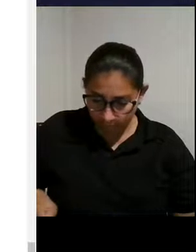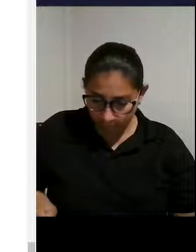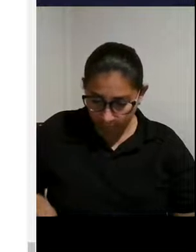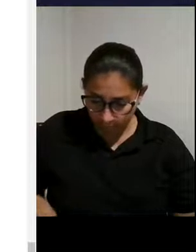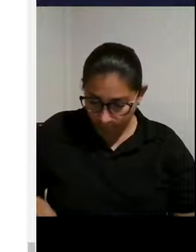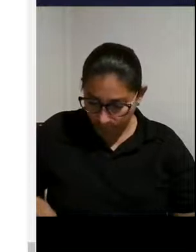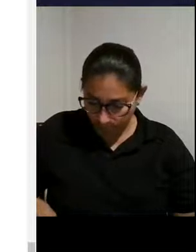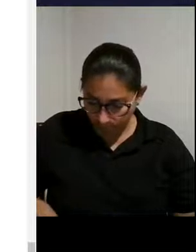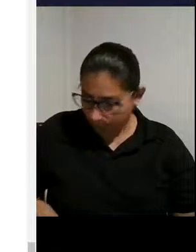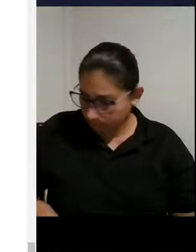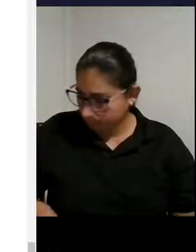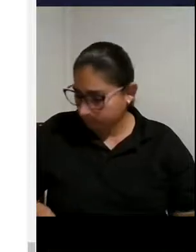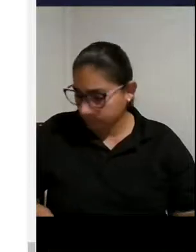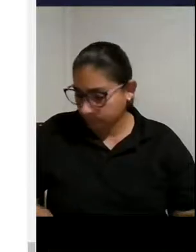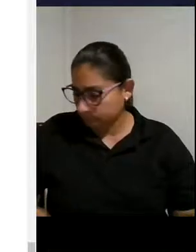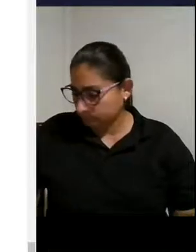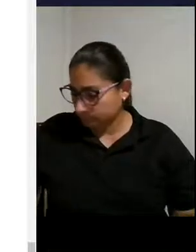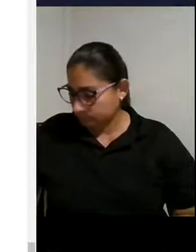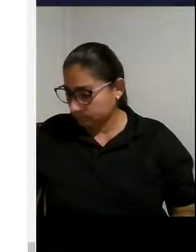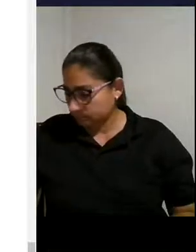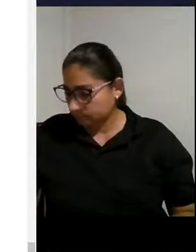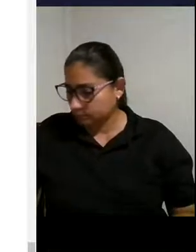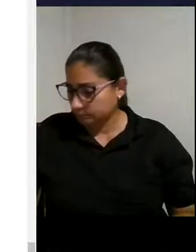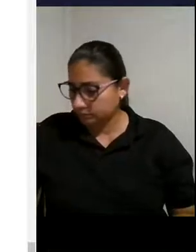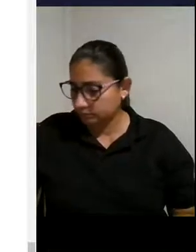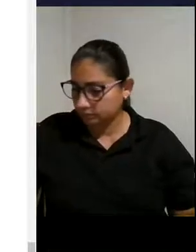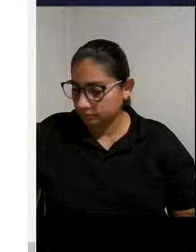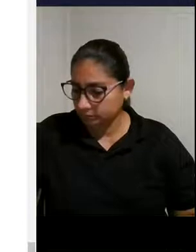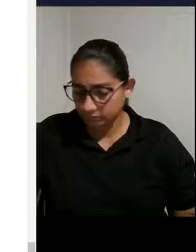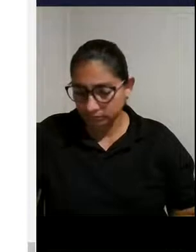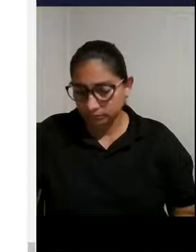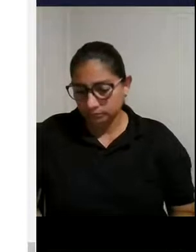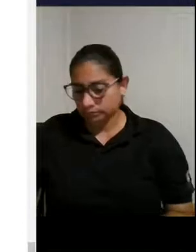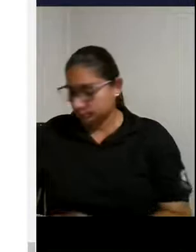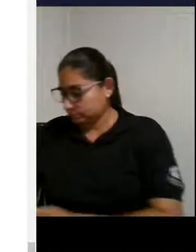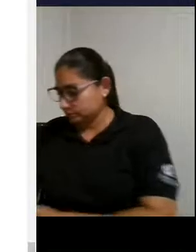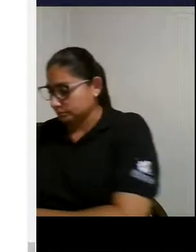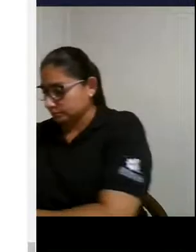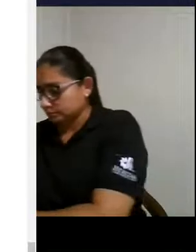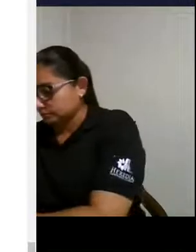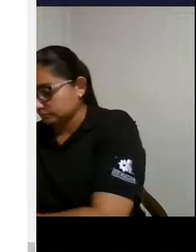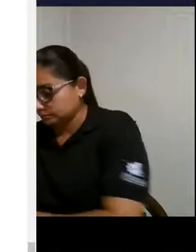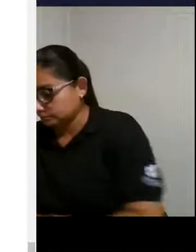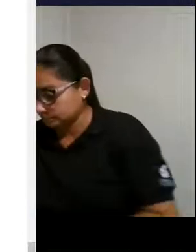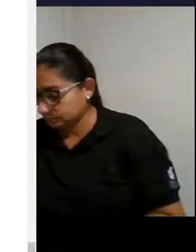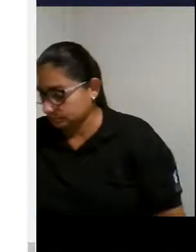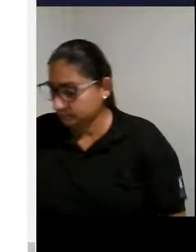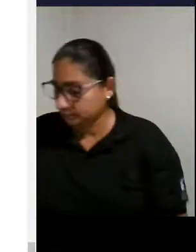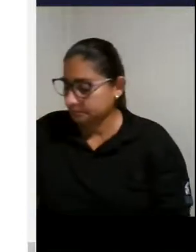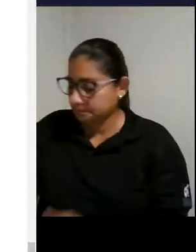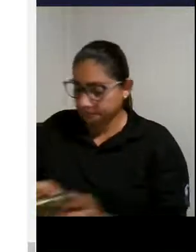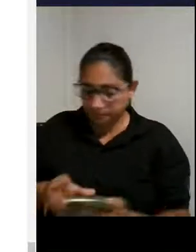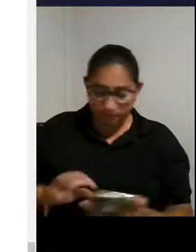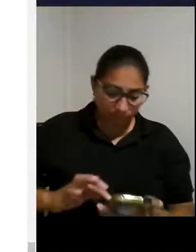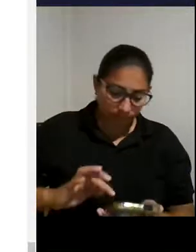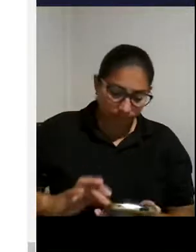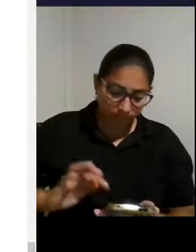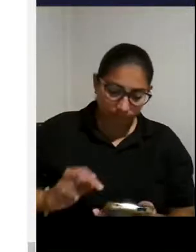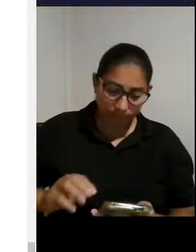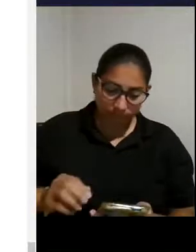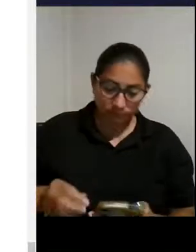ingresos. O le podrían preguntar cuál es la variación que hay en las utilidades. Entonces, en cualquier función te lo pueden